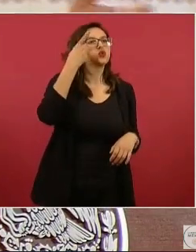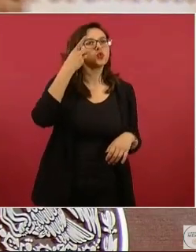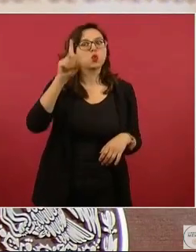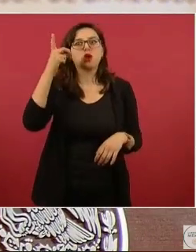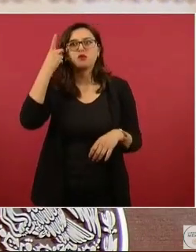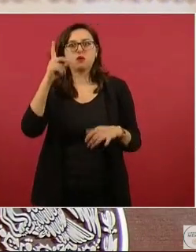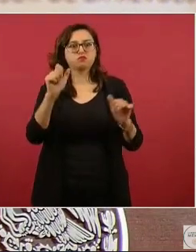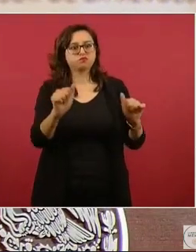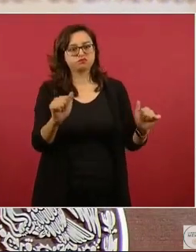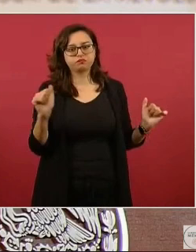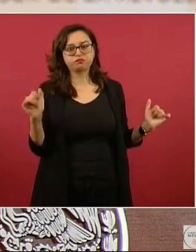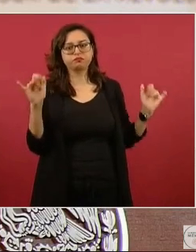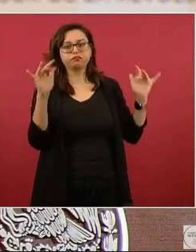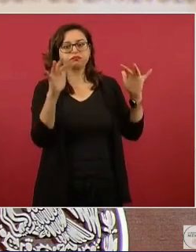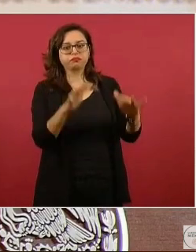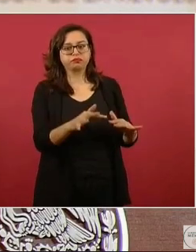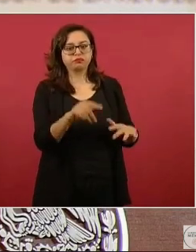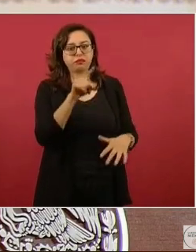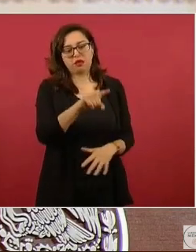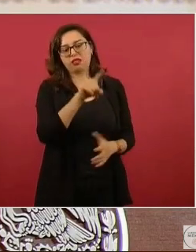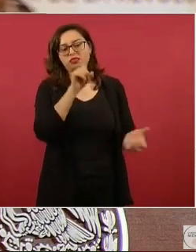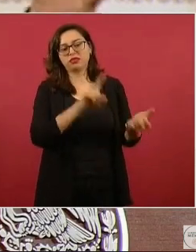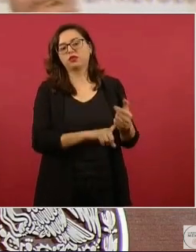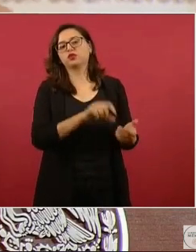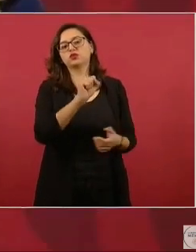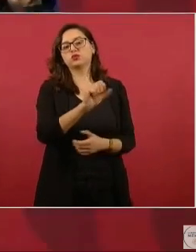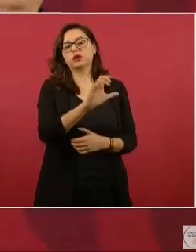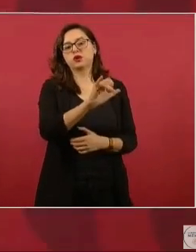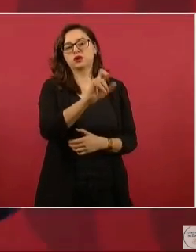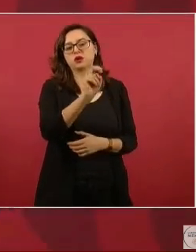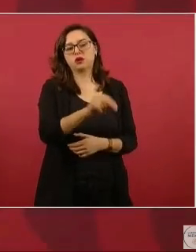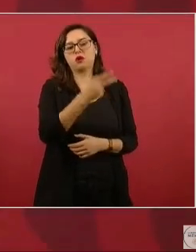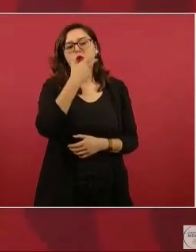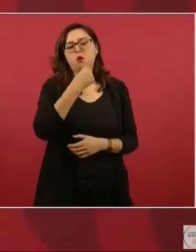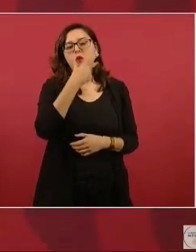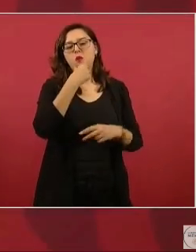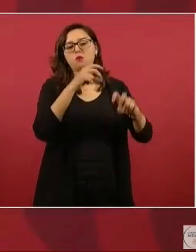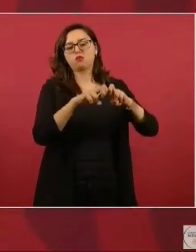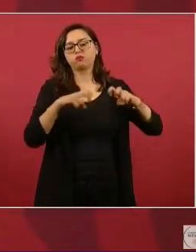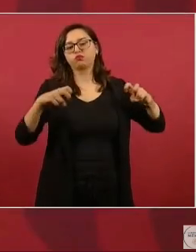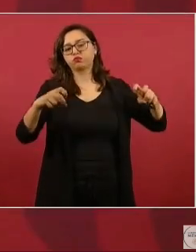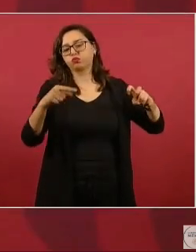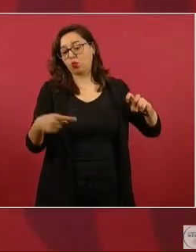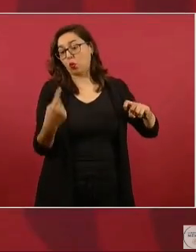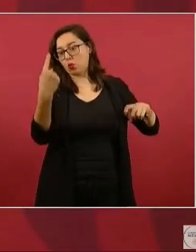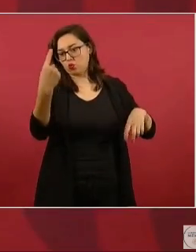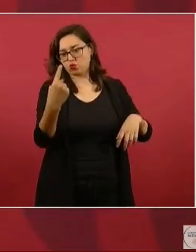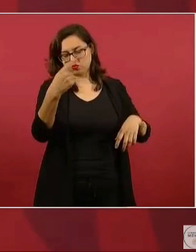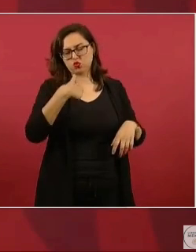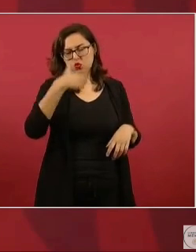que lo conozco, ahora ya no tengo relación con él,